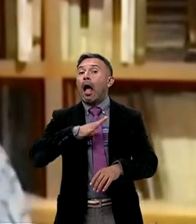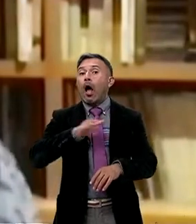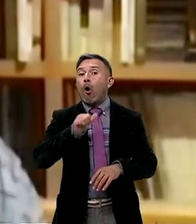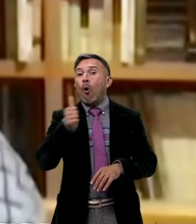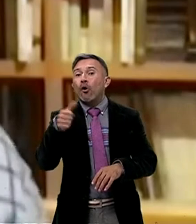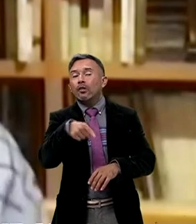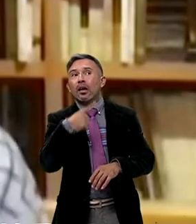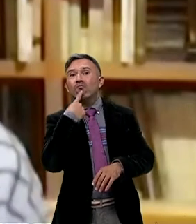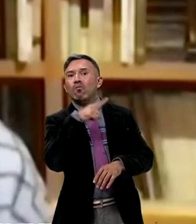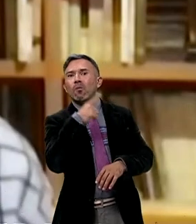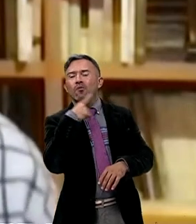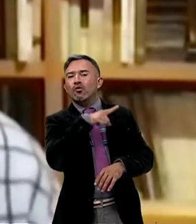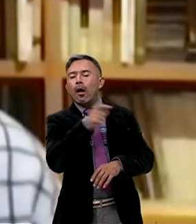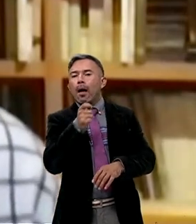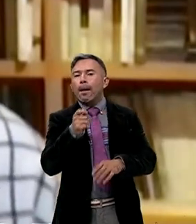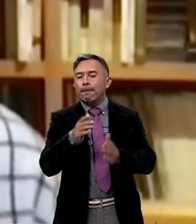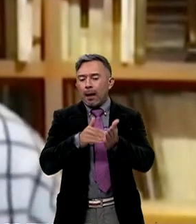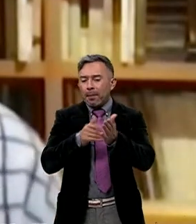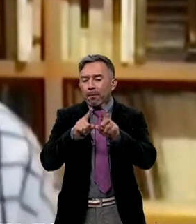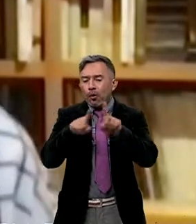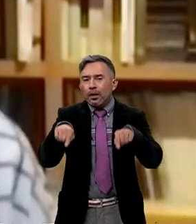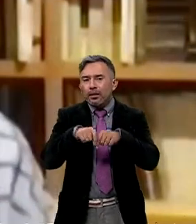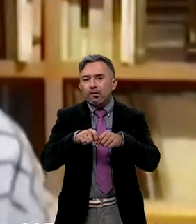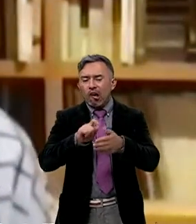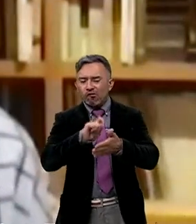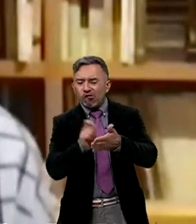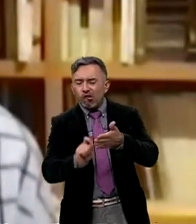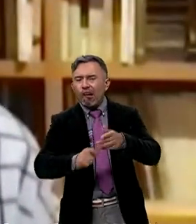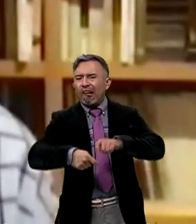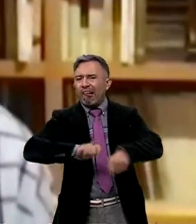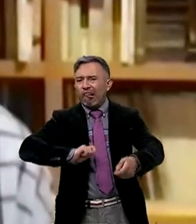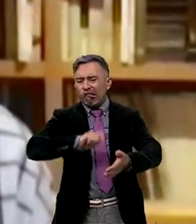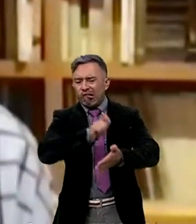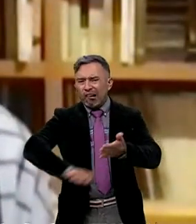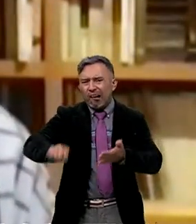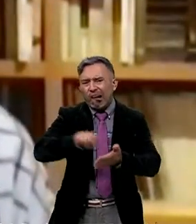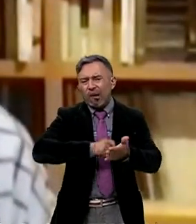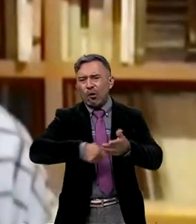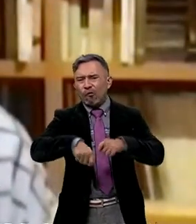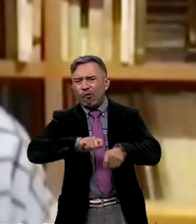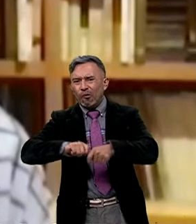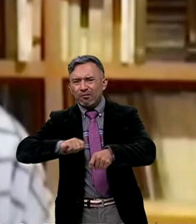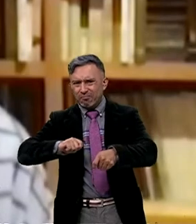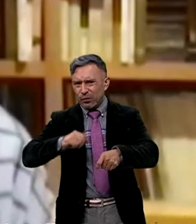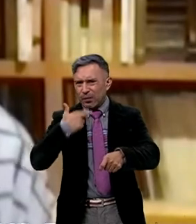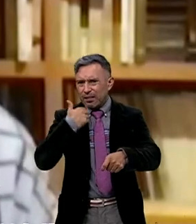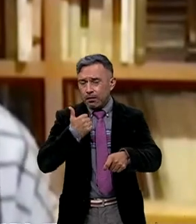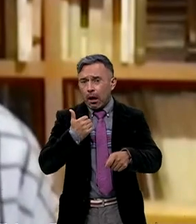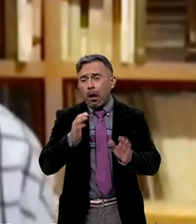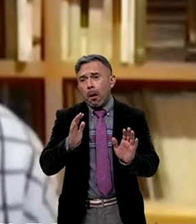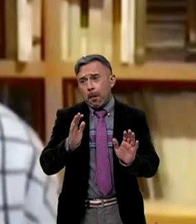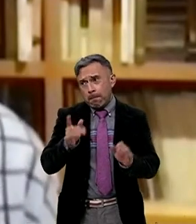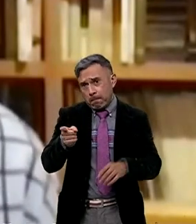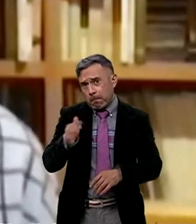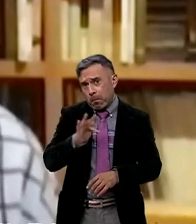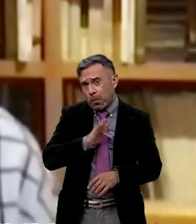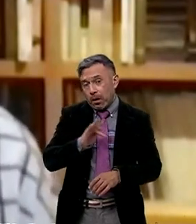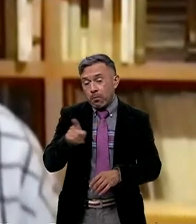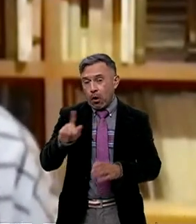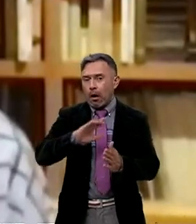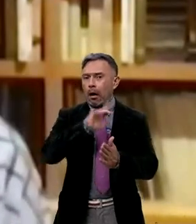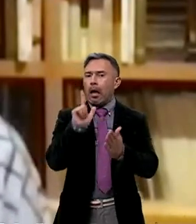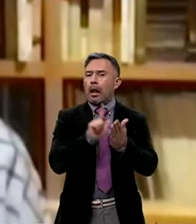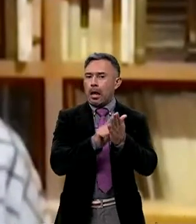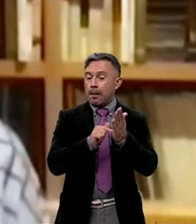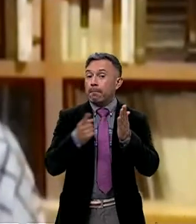rayando boletas lo cual es un procedimiento no sólo válido sino obligado por la ley